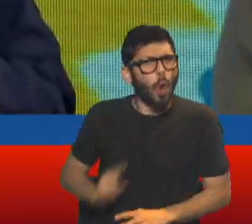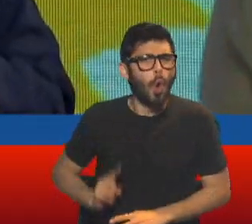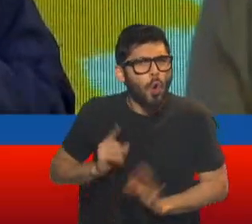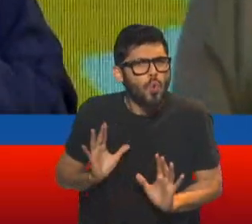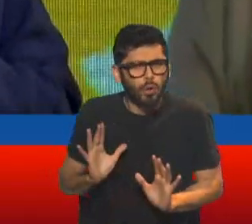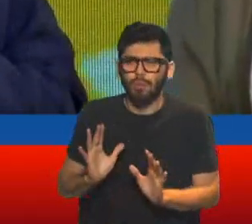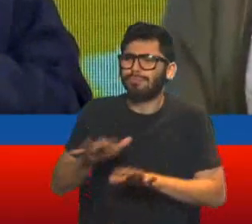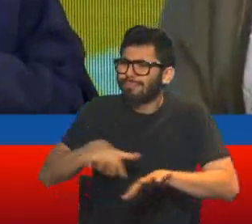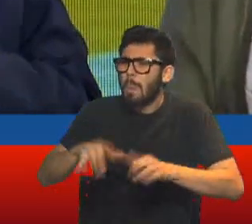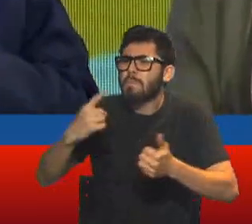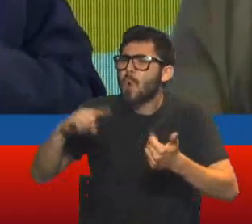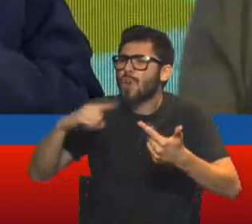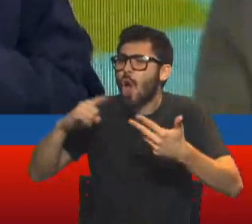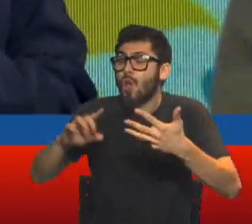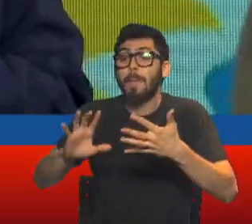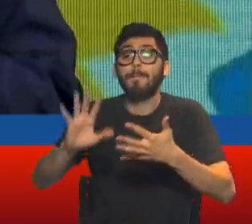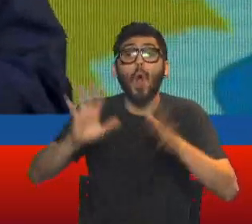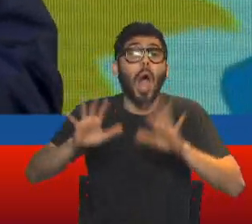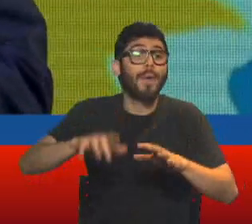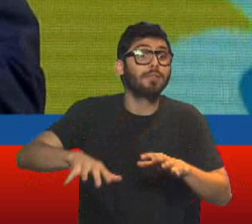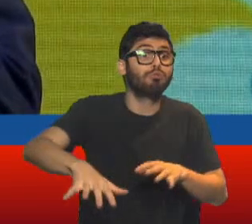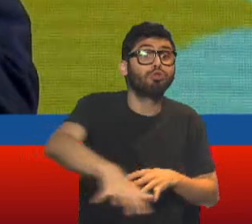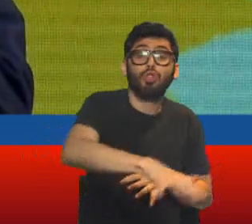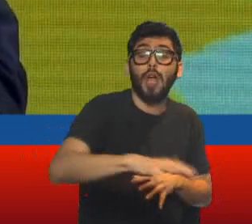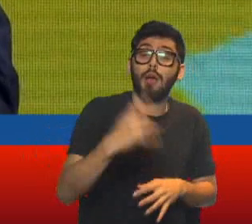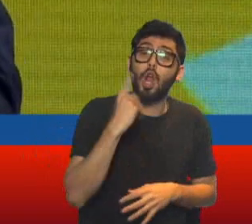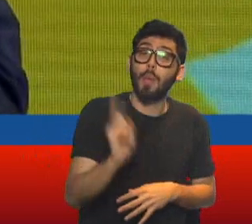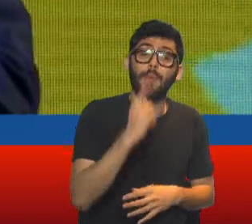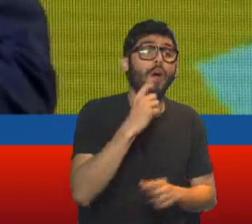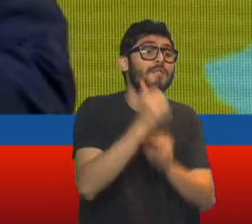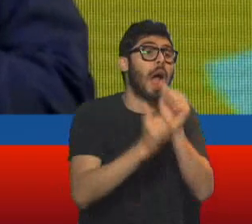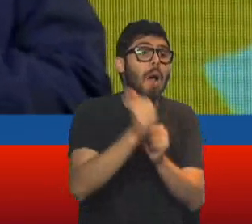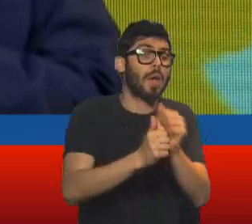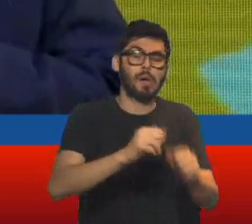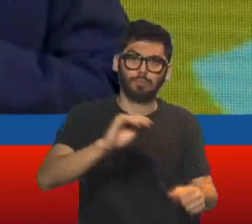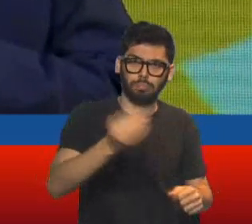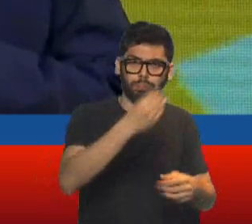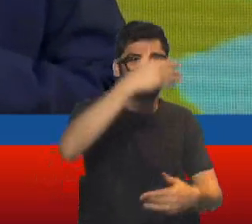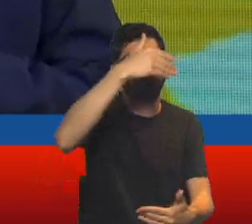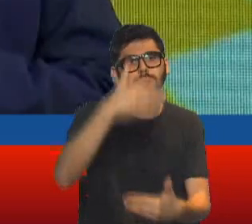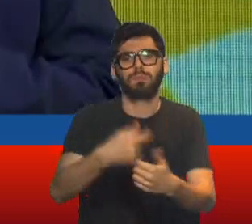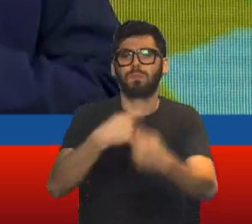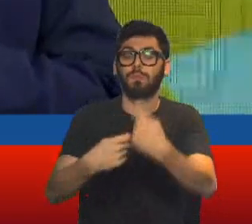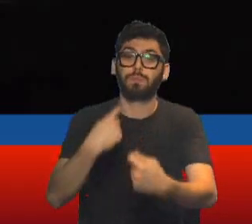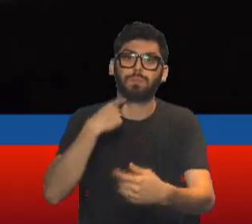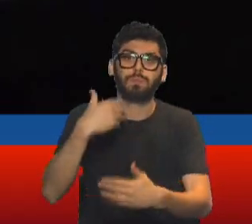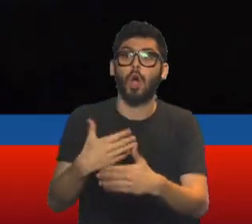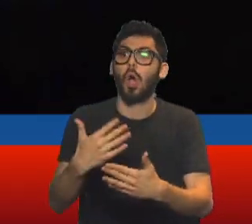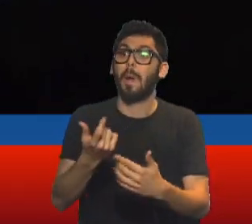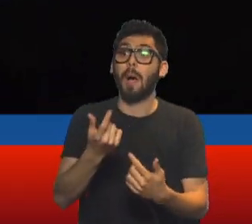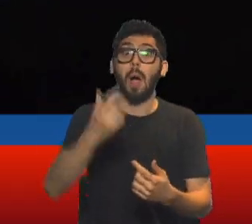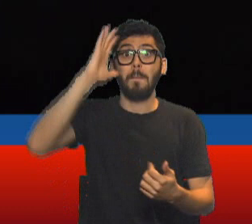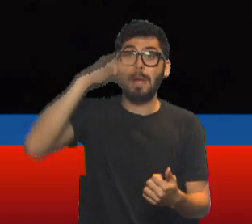cosas, pero a veces la sociedad no lo toma de la misma manera. El que perdió su fábrica, el que cerró su comercio, el que no llega a fin de mes, el que